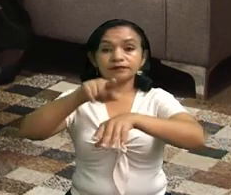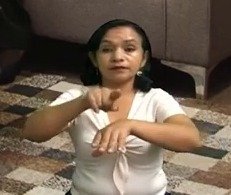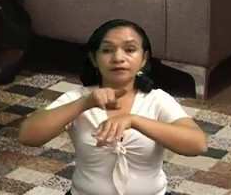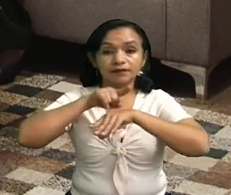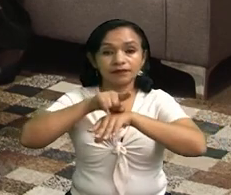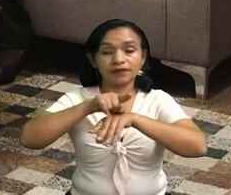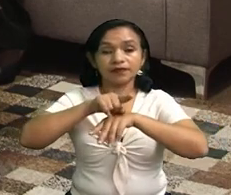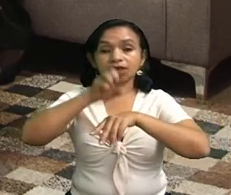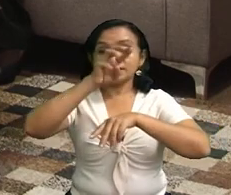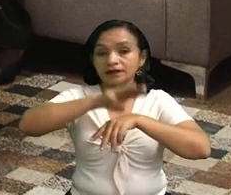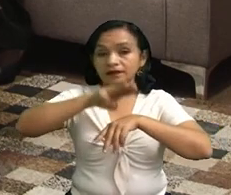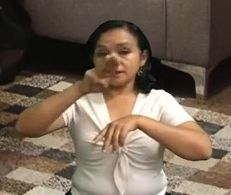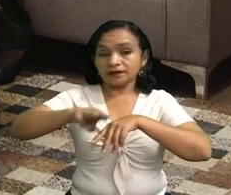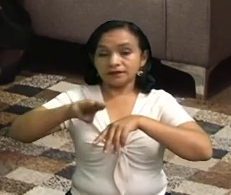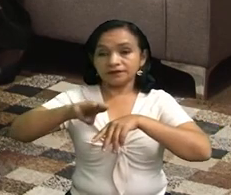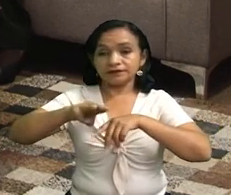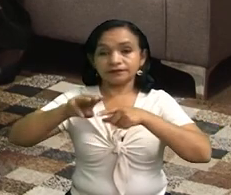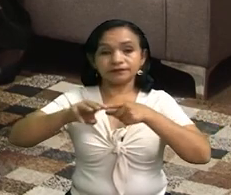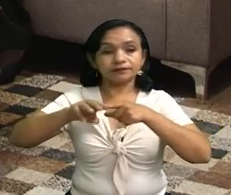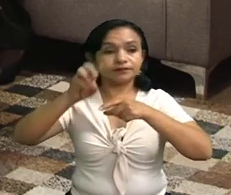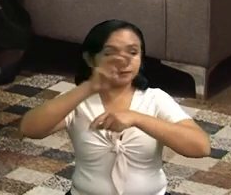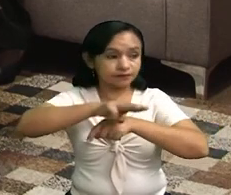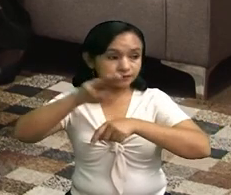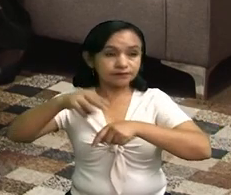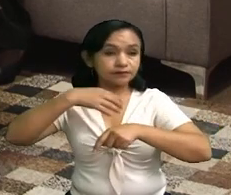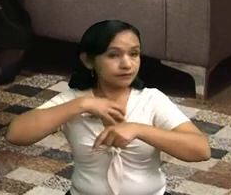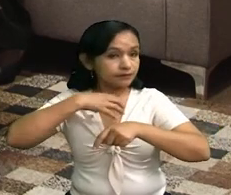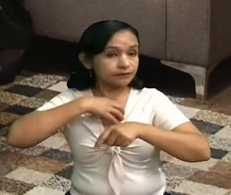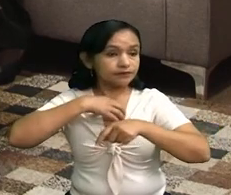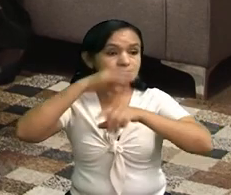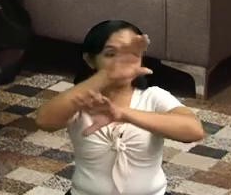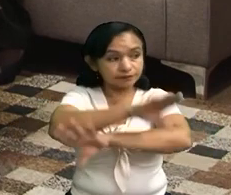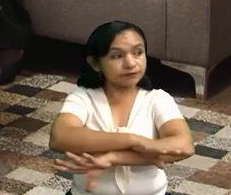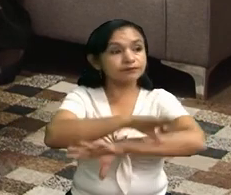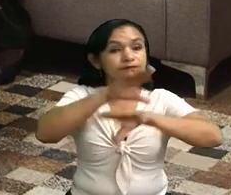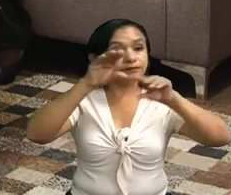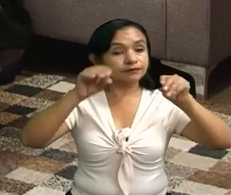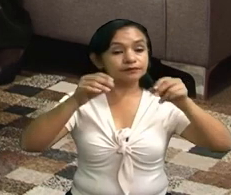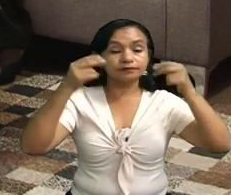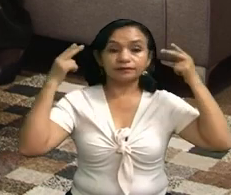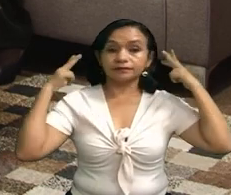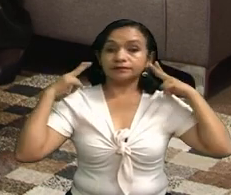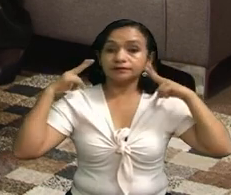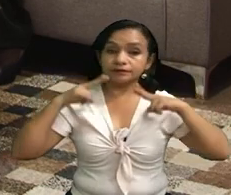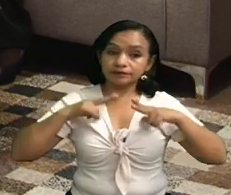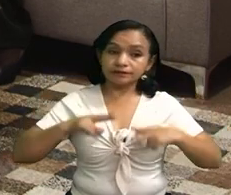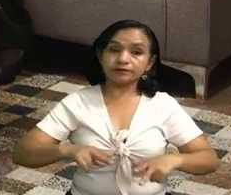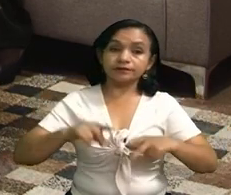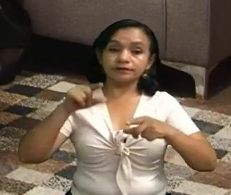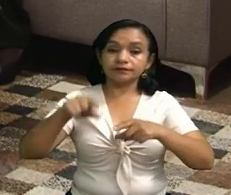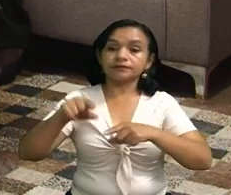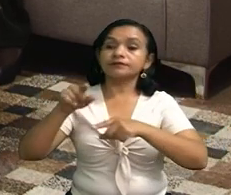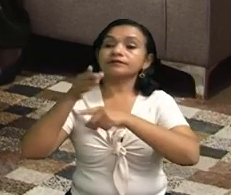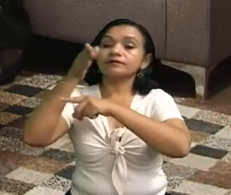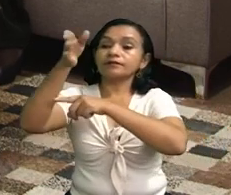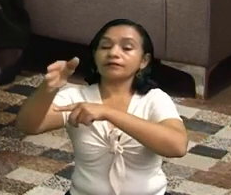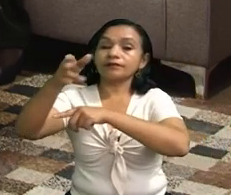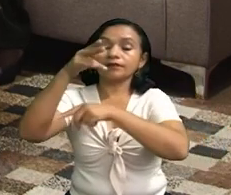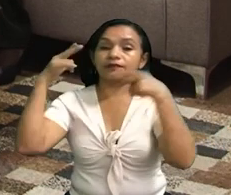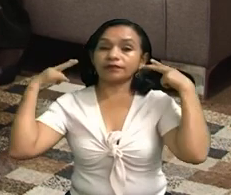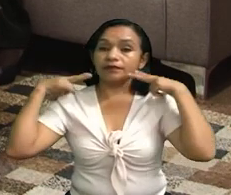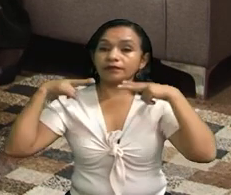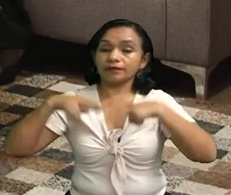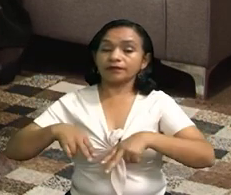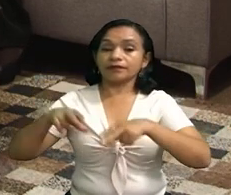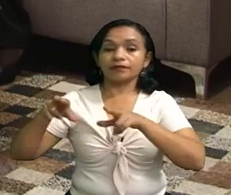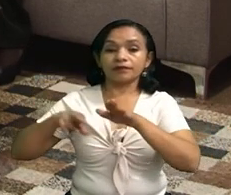Okay. Matagalpa, Alfalafar en Matagalpa, Matagalpa en Jinotega. A Chontales va a la FAR en Chontales, Chontales,